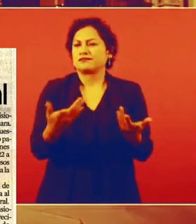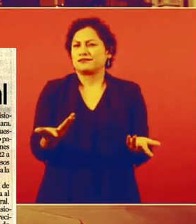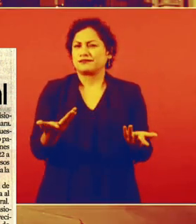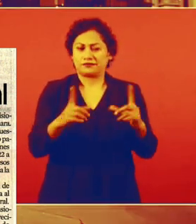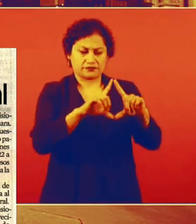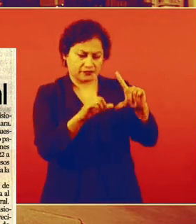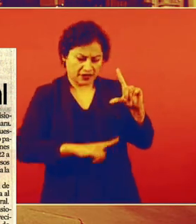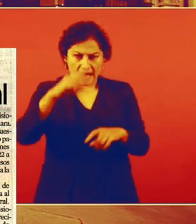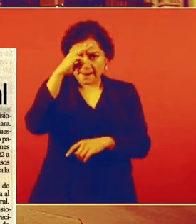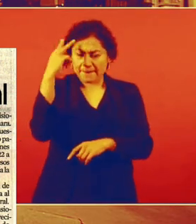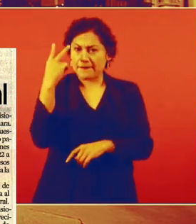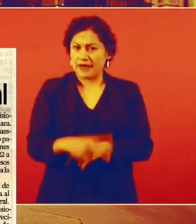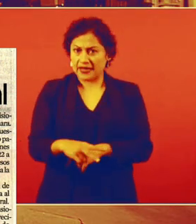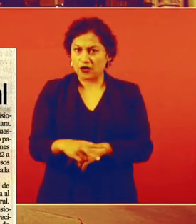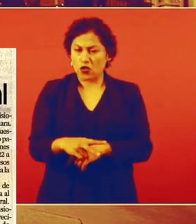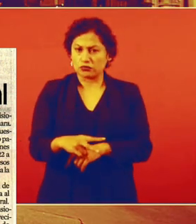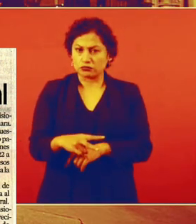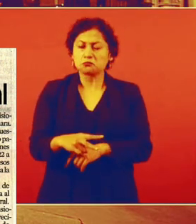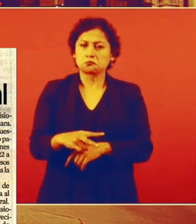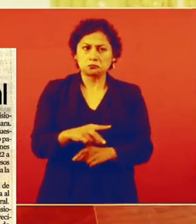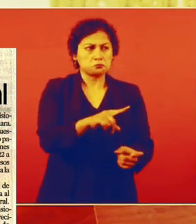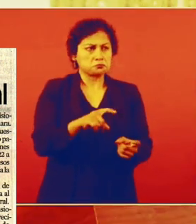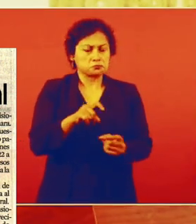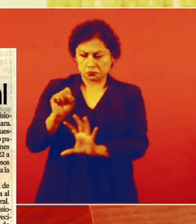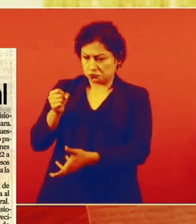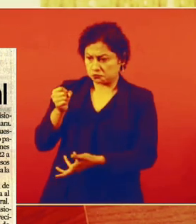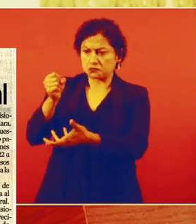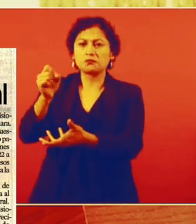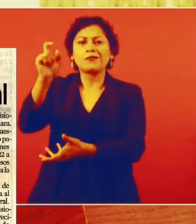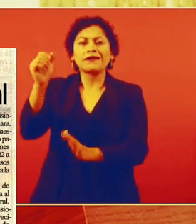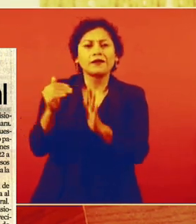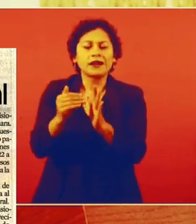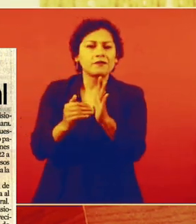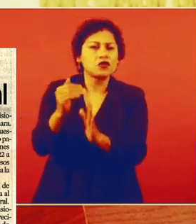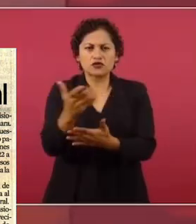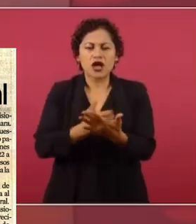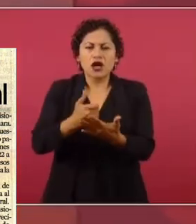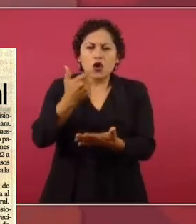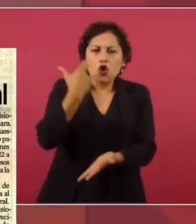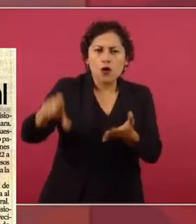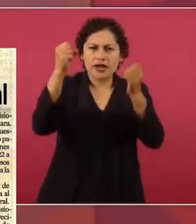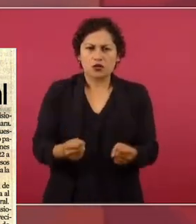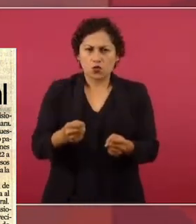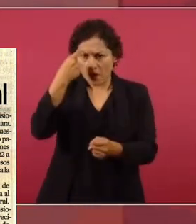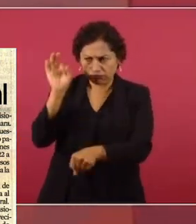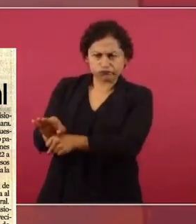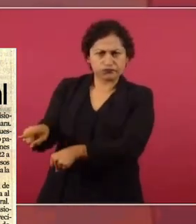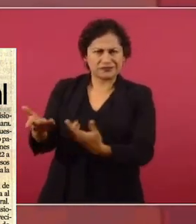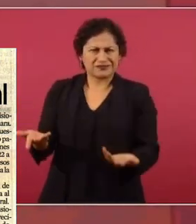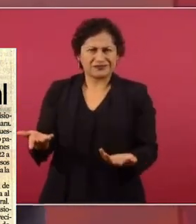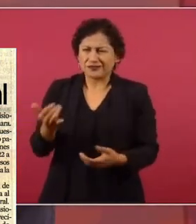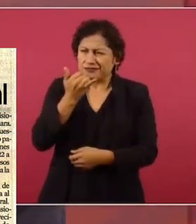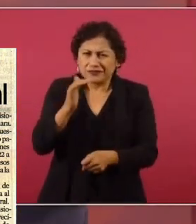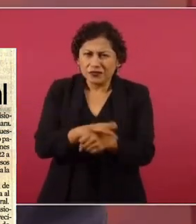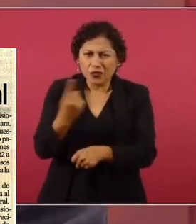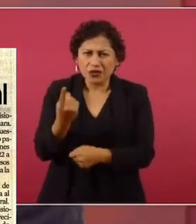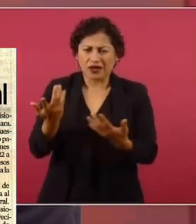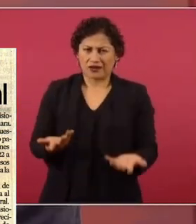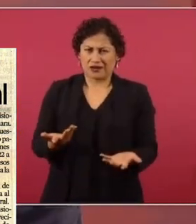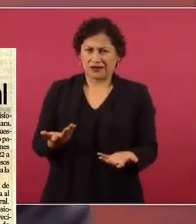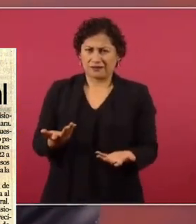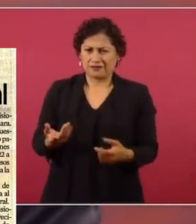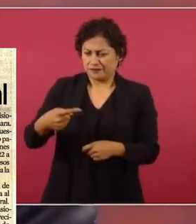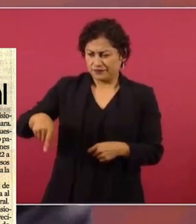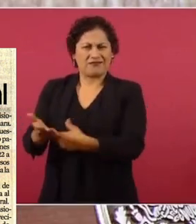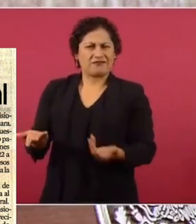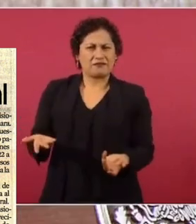va a destinar 20 mil millones de pesos cada año para elecciones? ¿Por qué se oponen a que en vez de 500 diputados